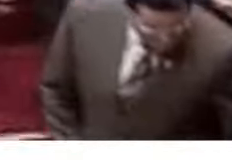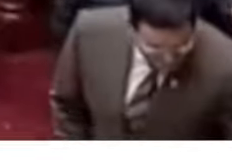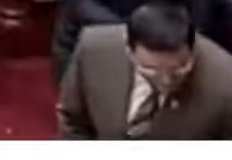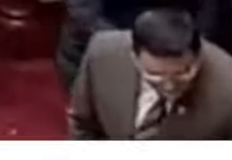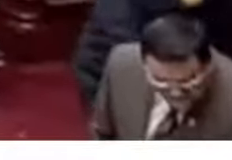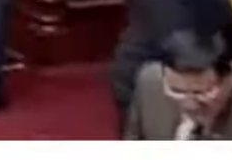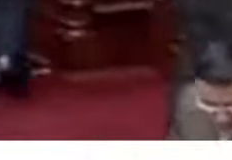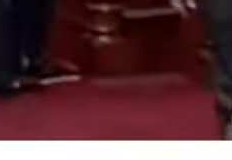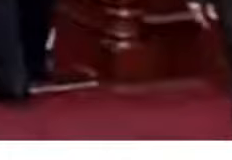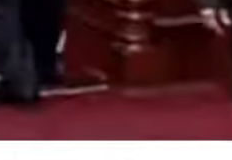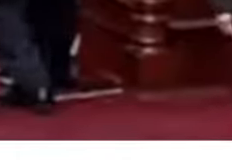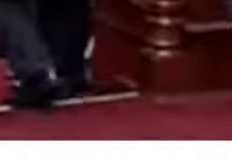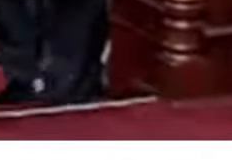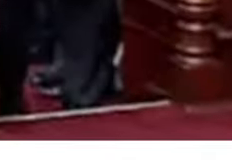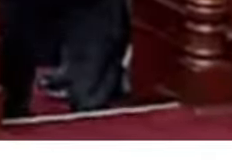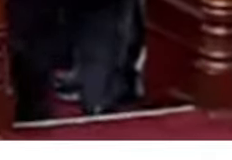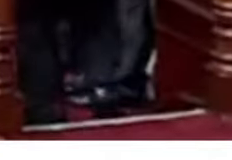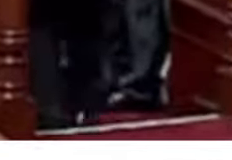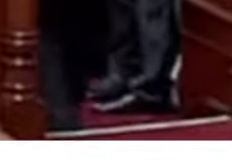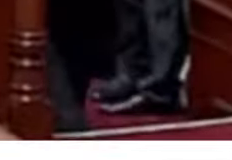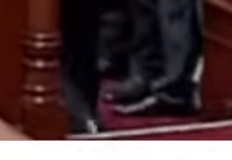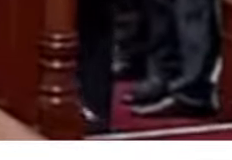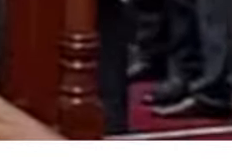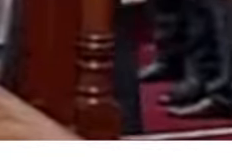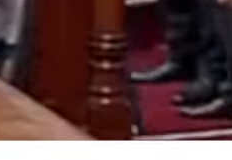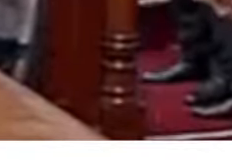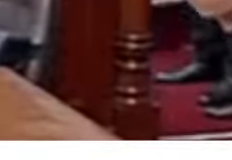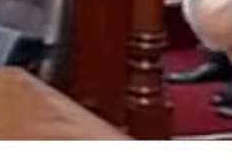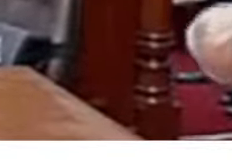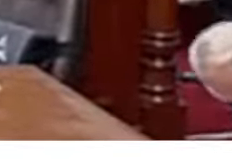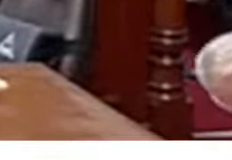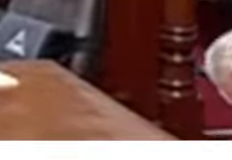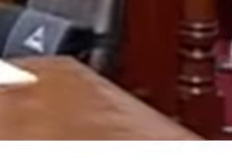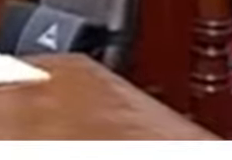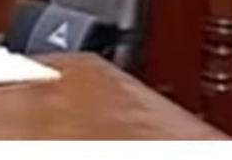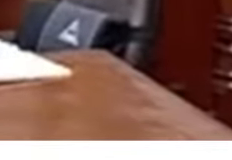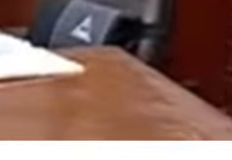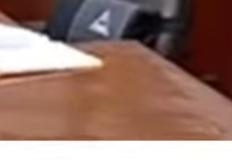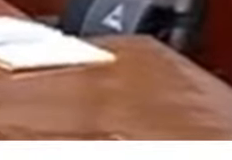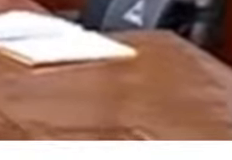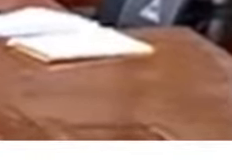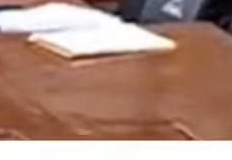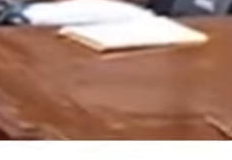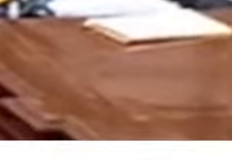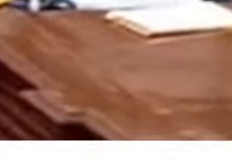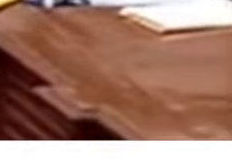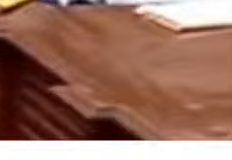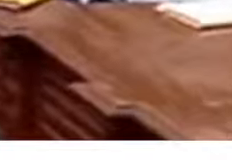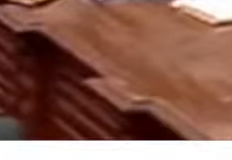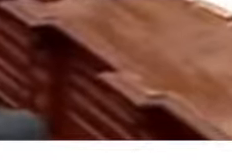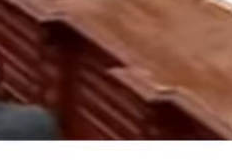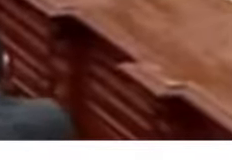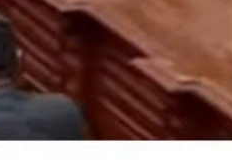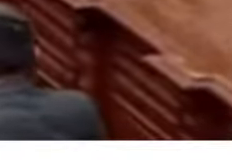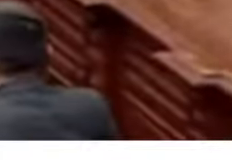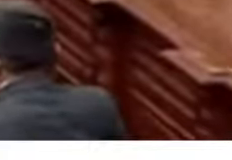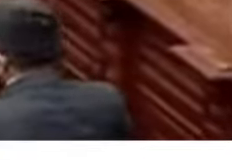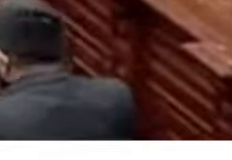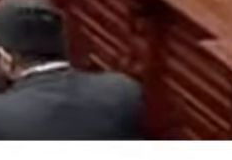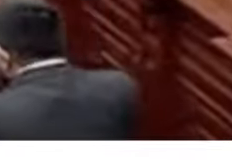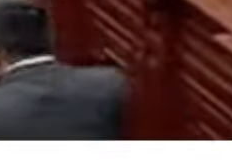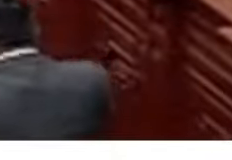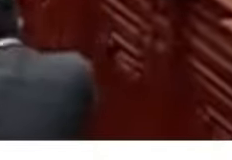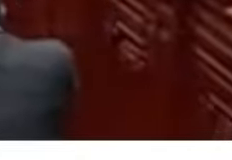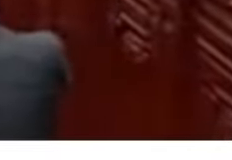día de hoy el presupuesto, los proyectos de ley del presupuesto, de endeudamiento y